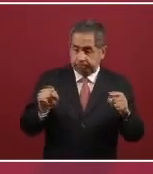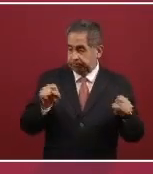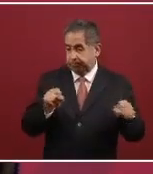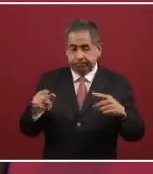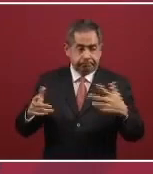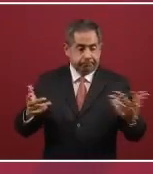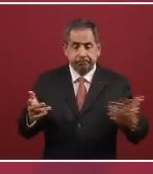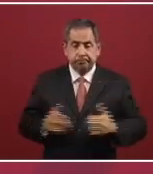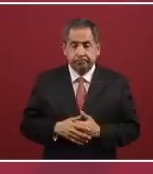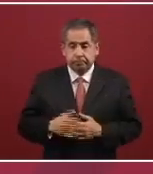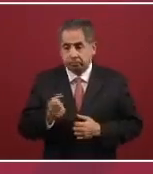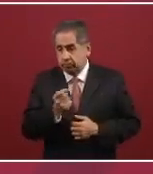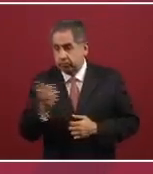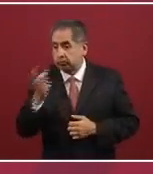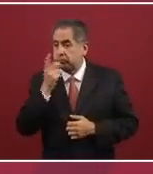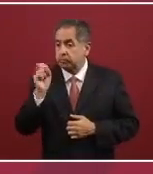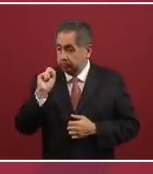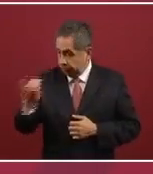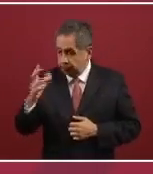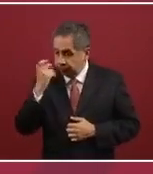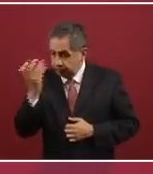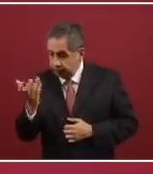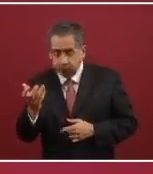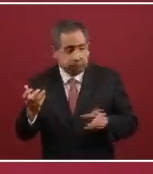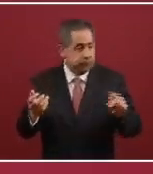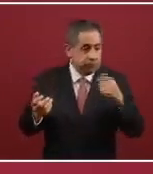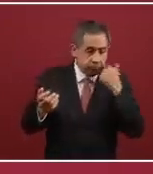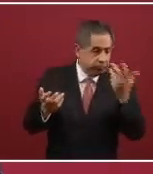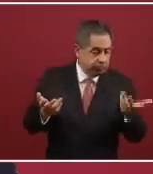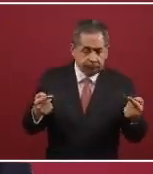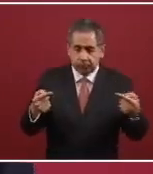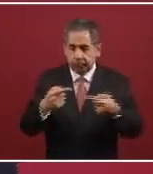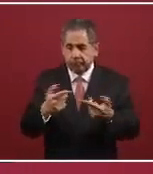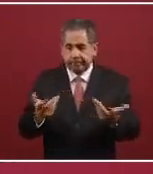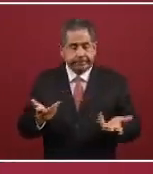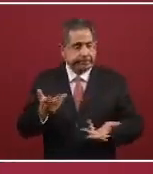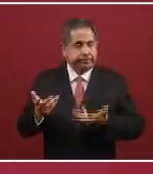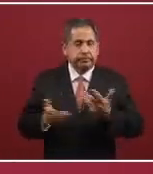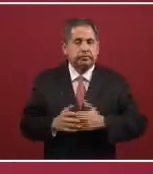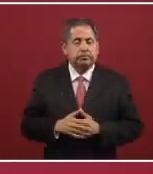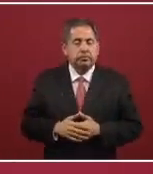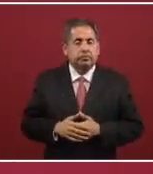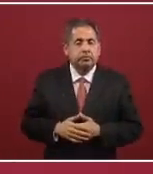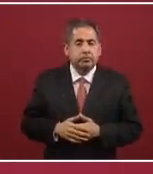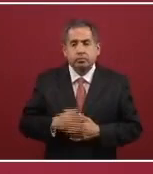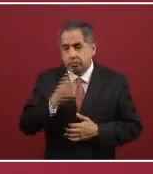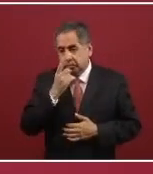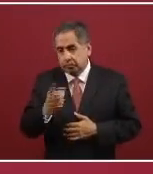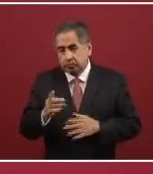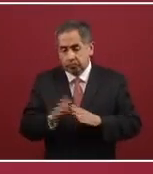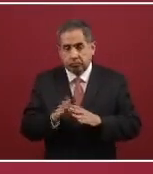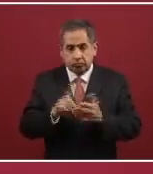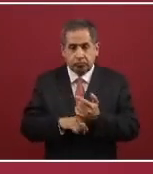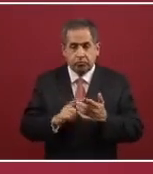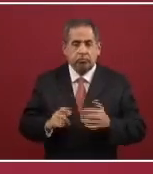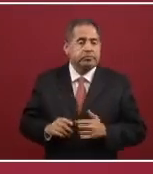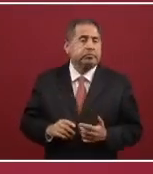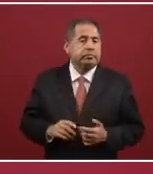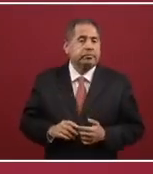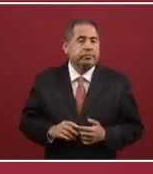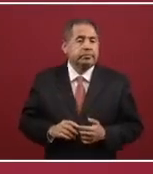los que quieren y los que no quieren. Los que quieren porque dicen que si ya se hace la planta